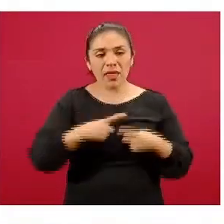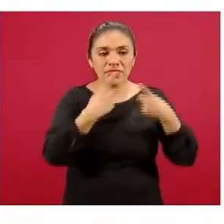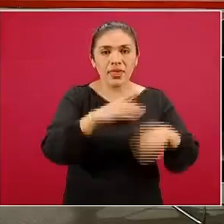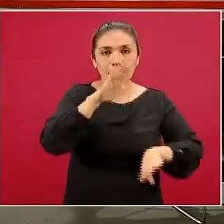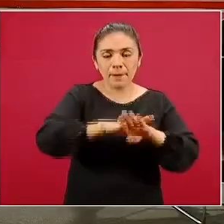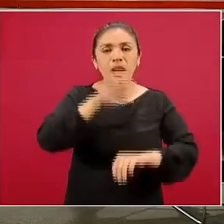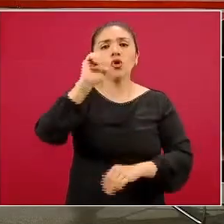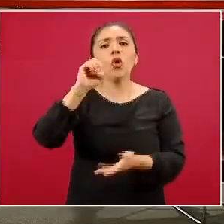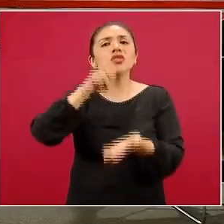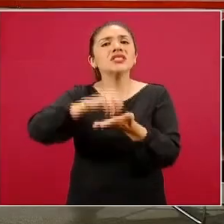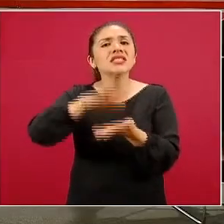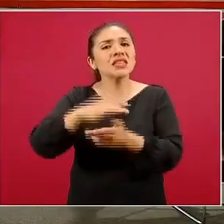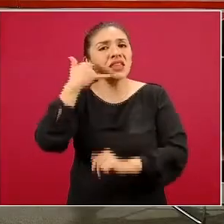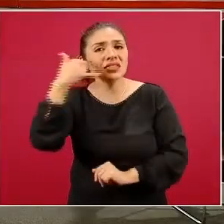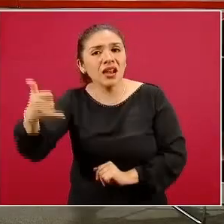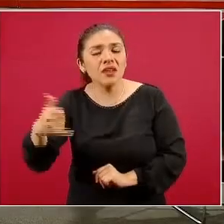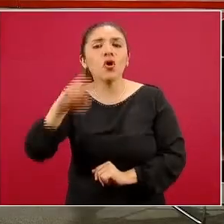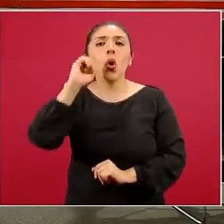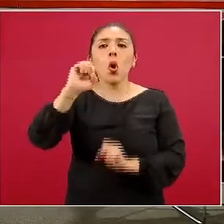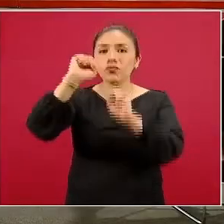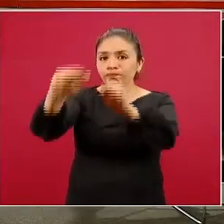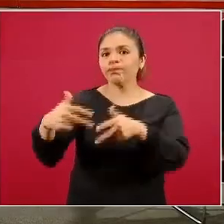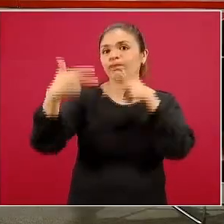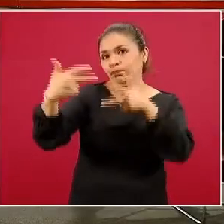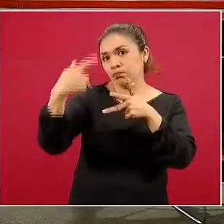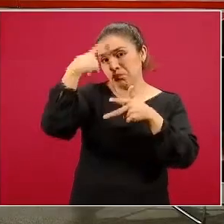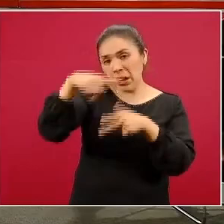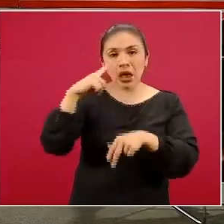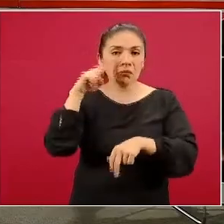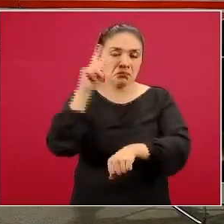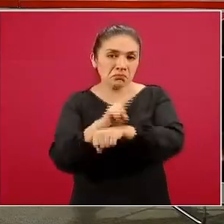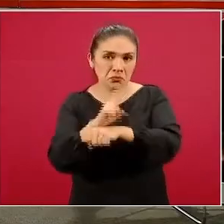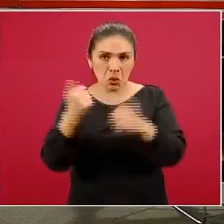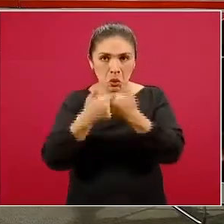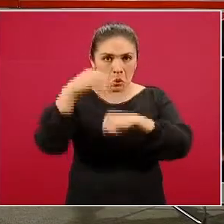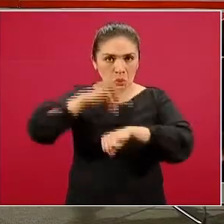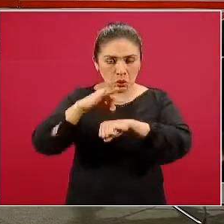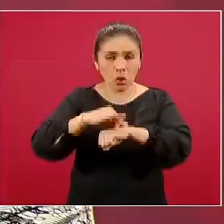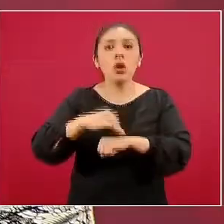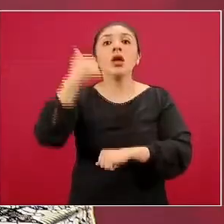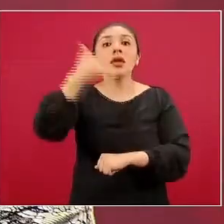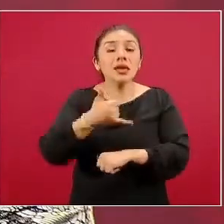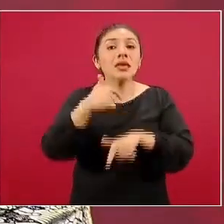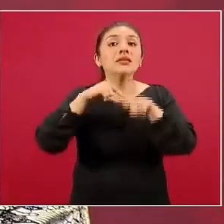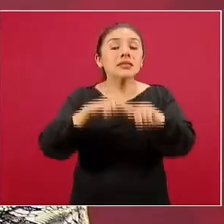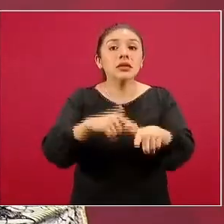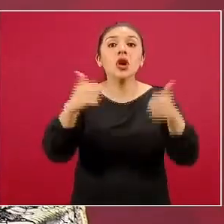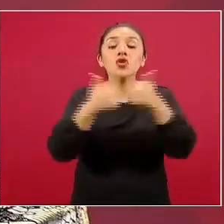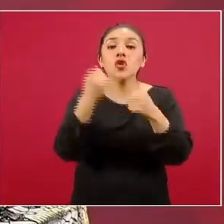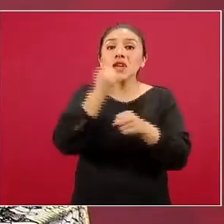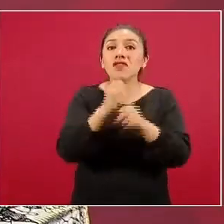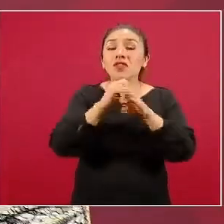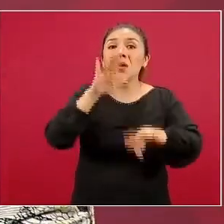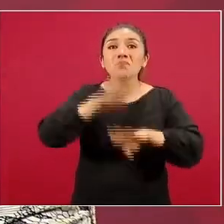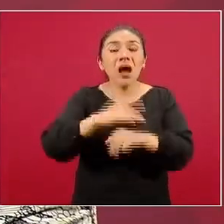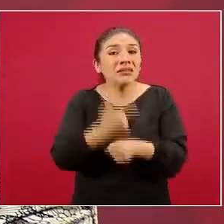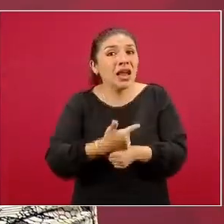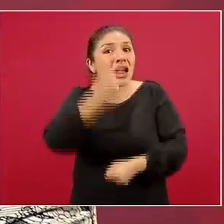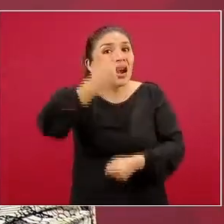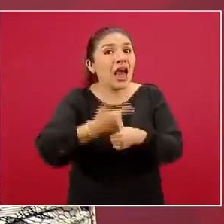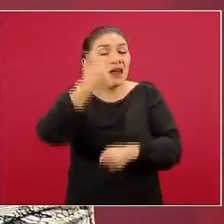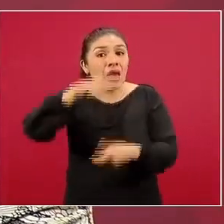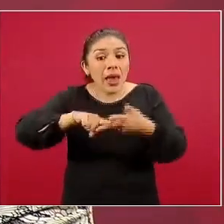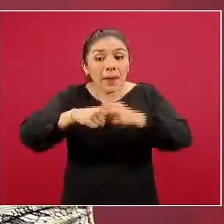Citas telefónicas o estas videollamadas para el seguimiento y no suspender sobre todo aquellos datos agudos que son inicios